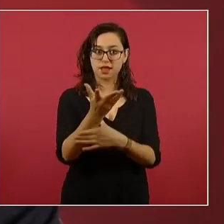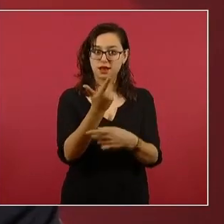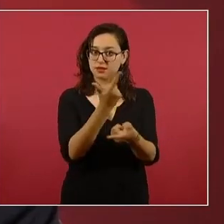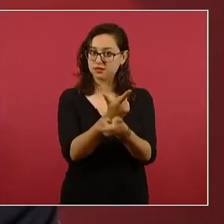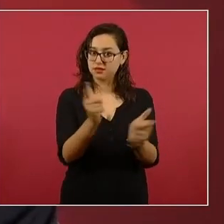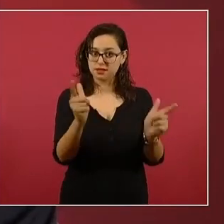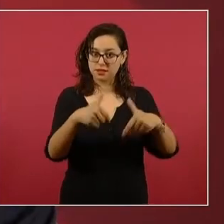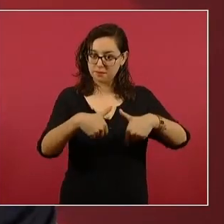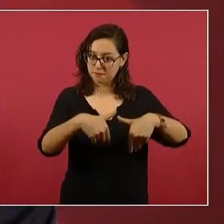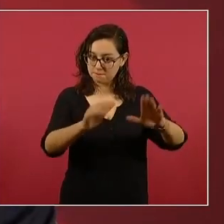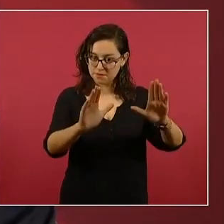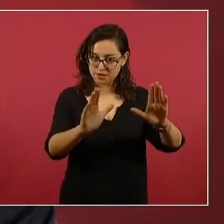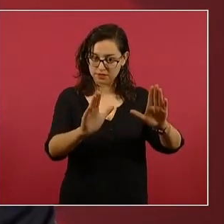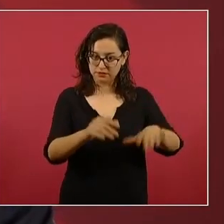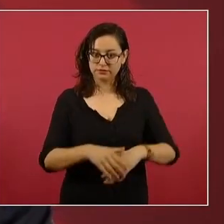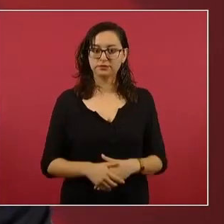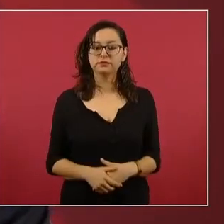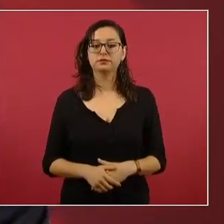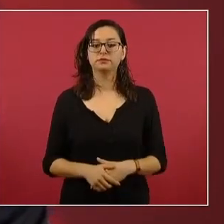esta